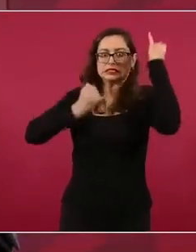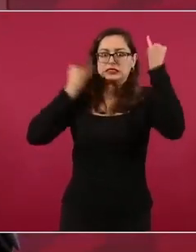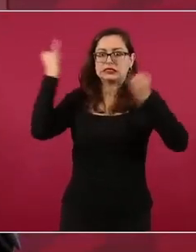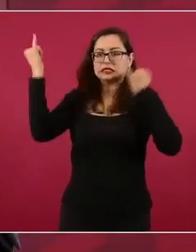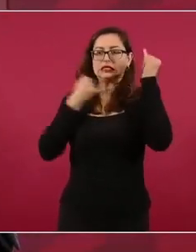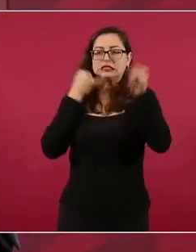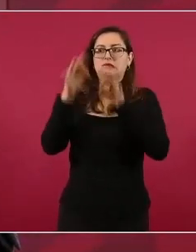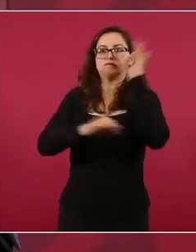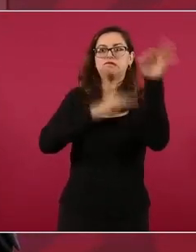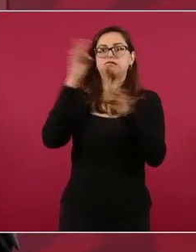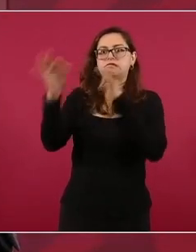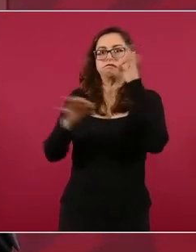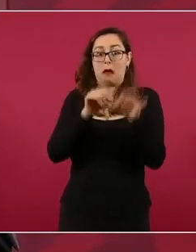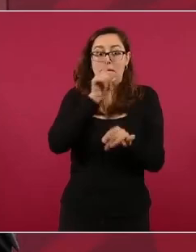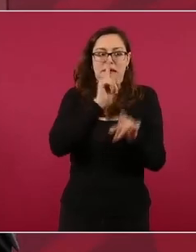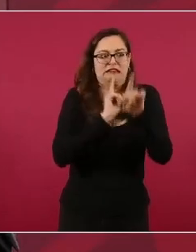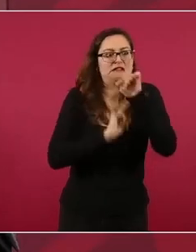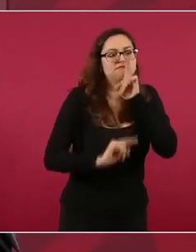inventan